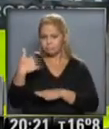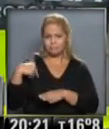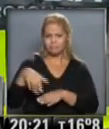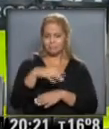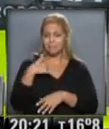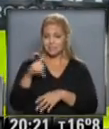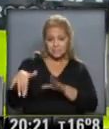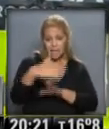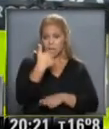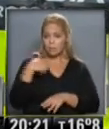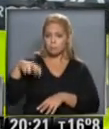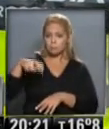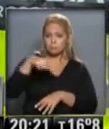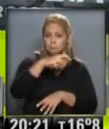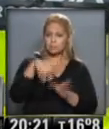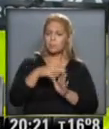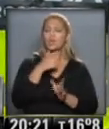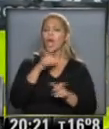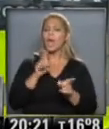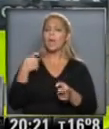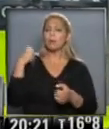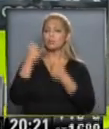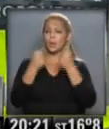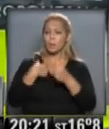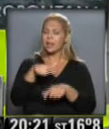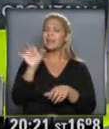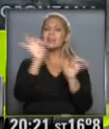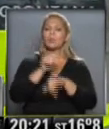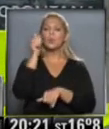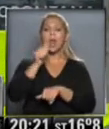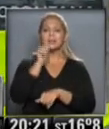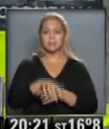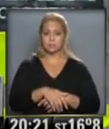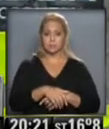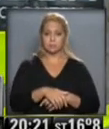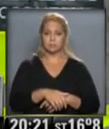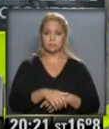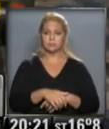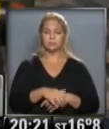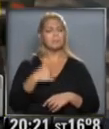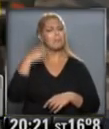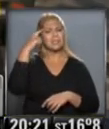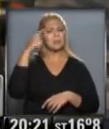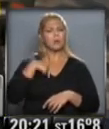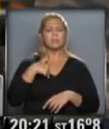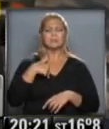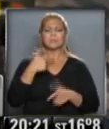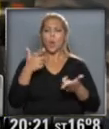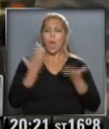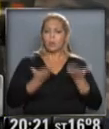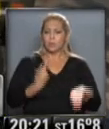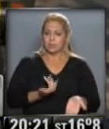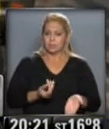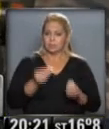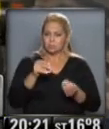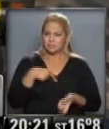lo sacaron, bueno, salimos tranquilos para que no sea ninguno de nuestros compañeros lastimados. Creemos que ha sido una gran injusticia porque se ha puesto